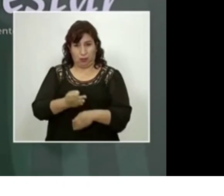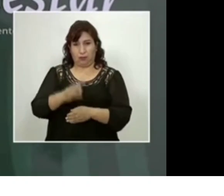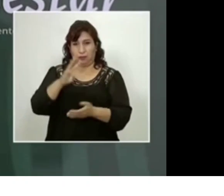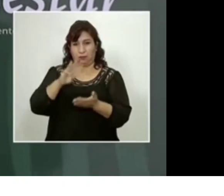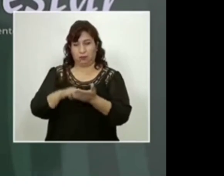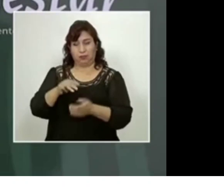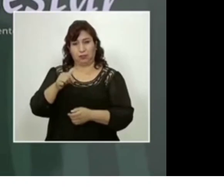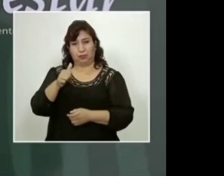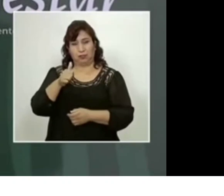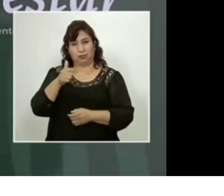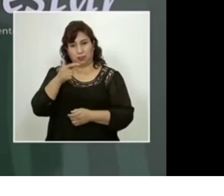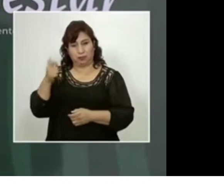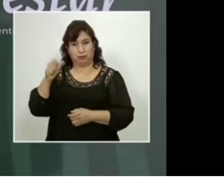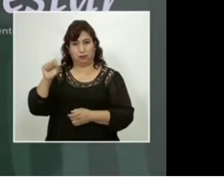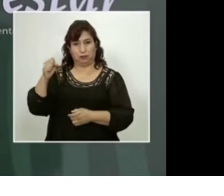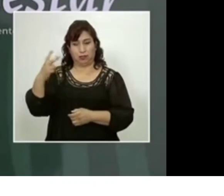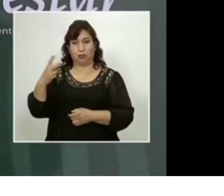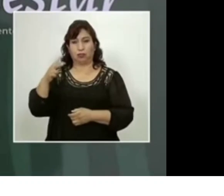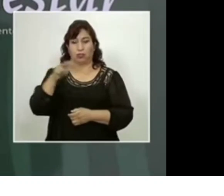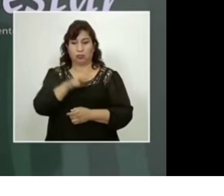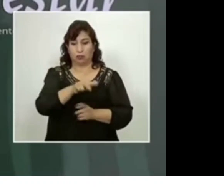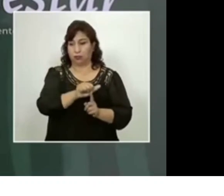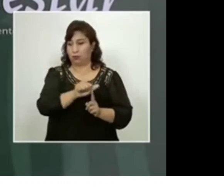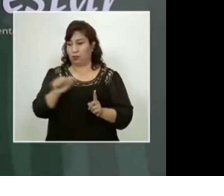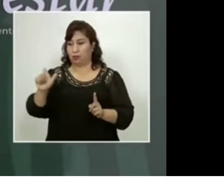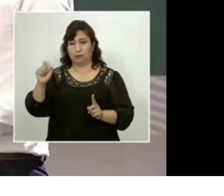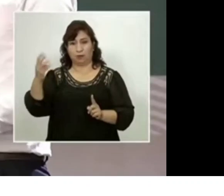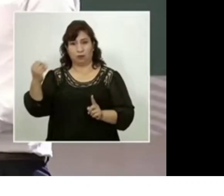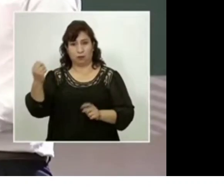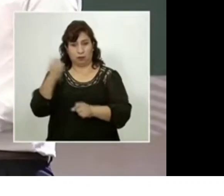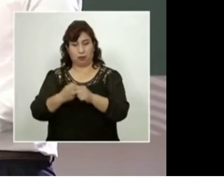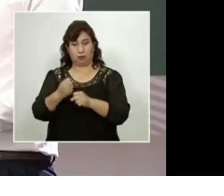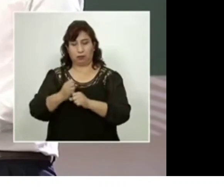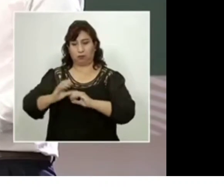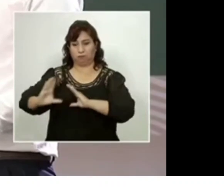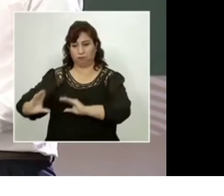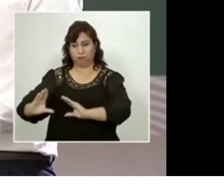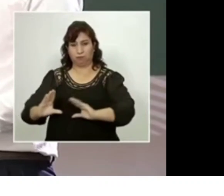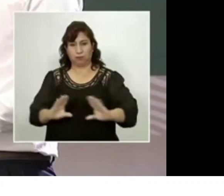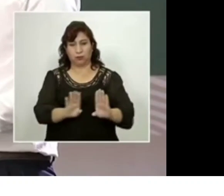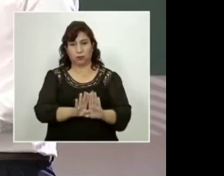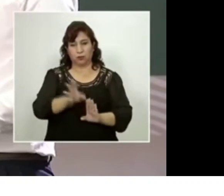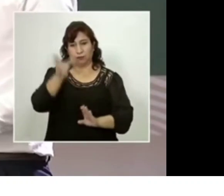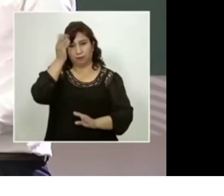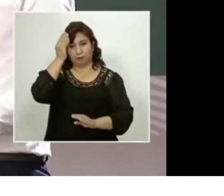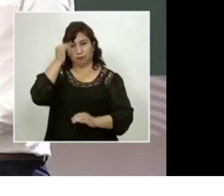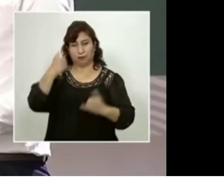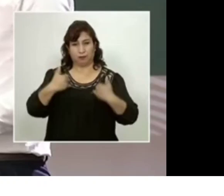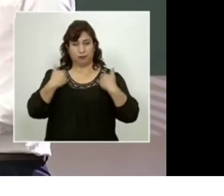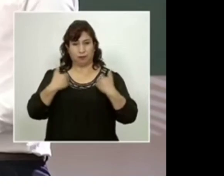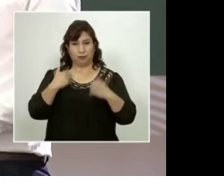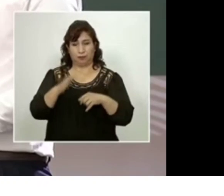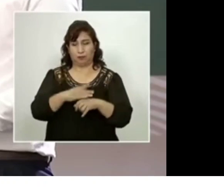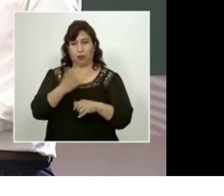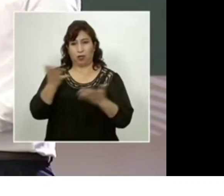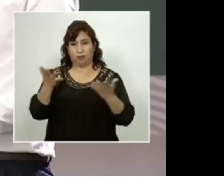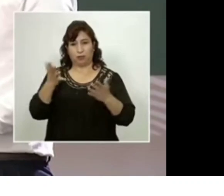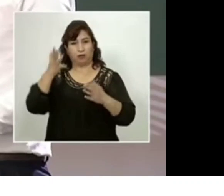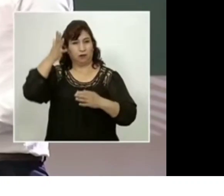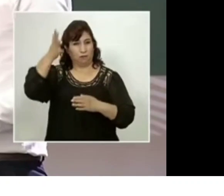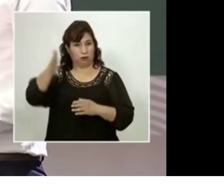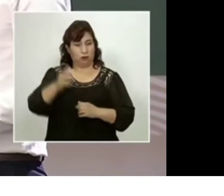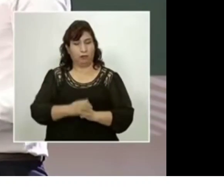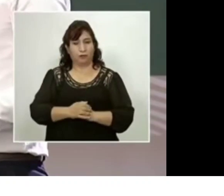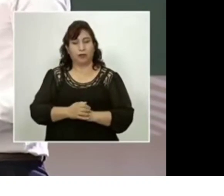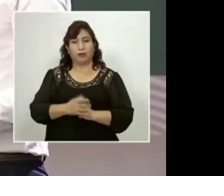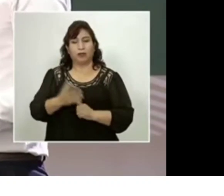3.762 mujeres y hombres de 18 a 29 años son capacitados como aprendices en el programa Jóvenes Construyendo el Futuro, recibiendo un